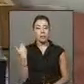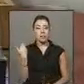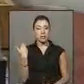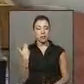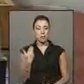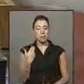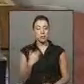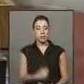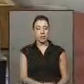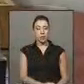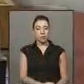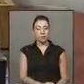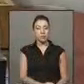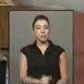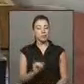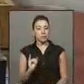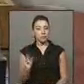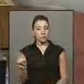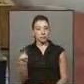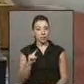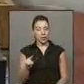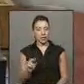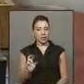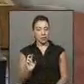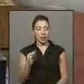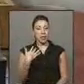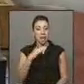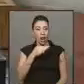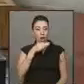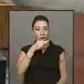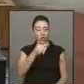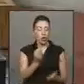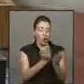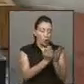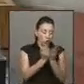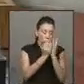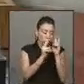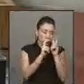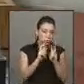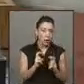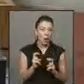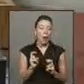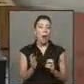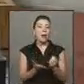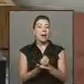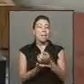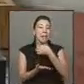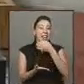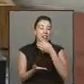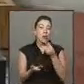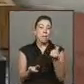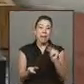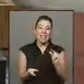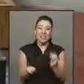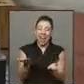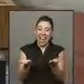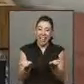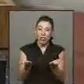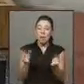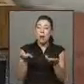Tal como el propio Instituto de Salud Pública lo ha indicado en sus estudios, un bioequivalente puede llegar